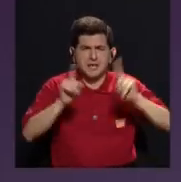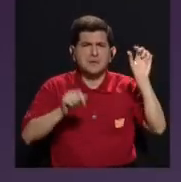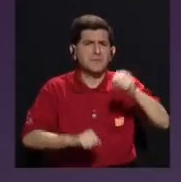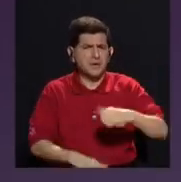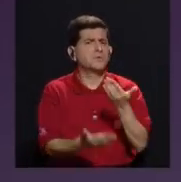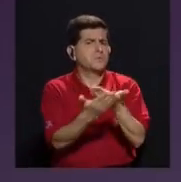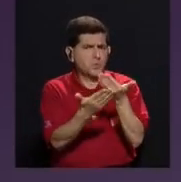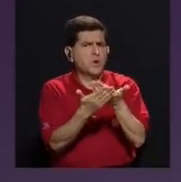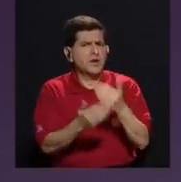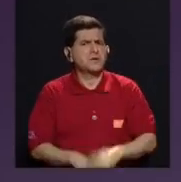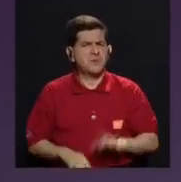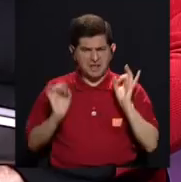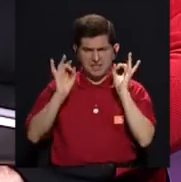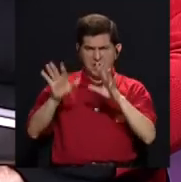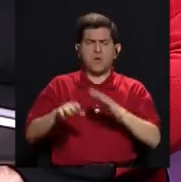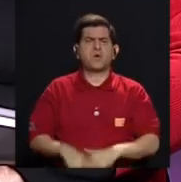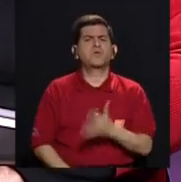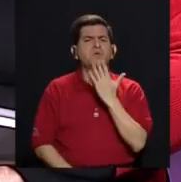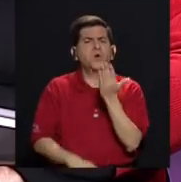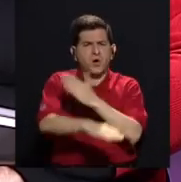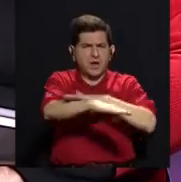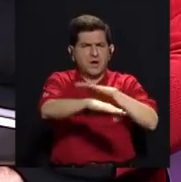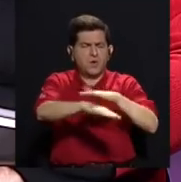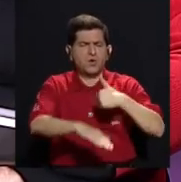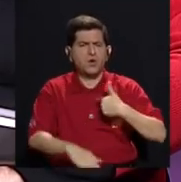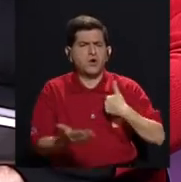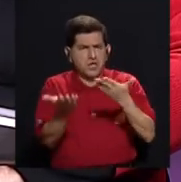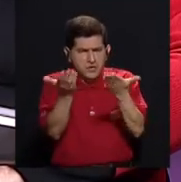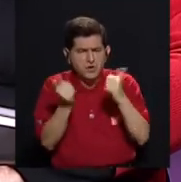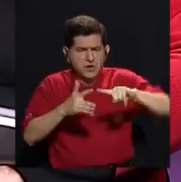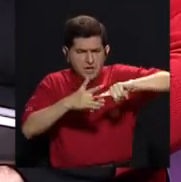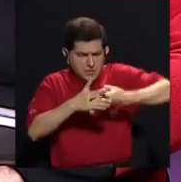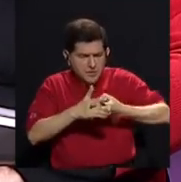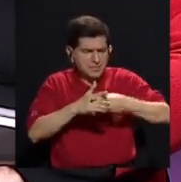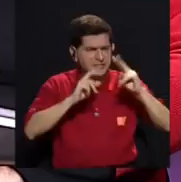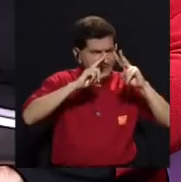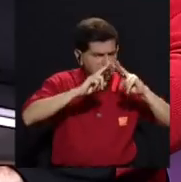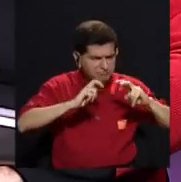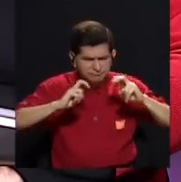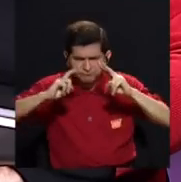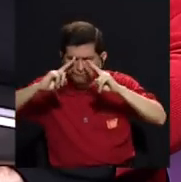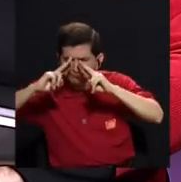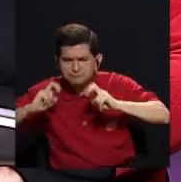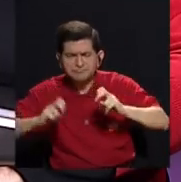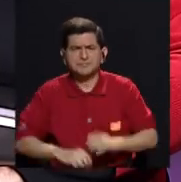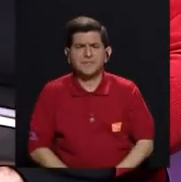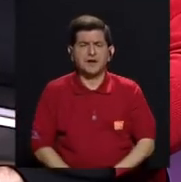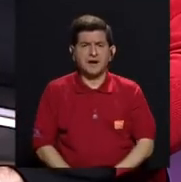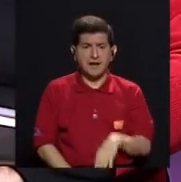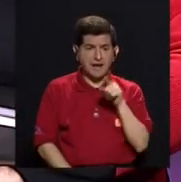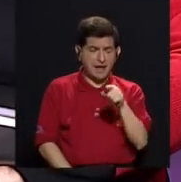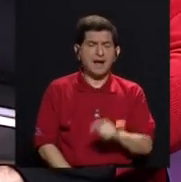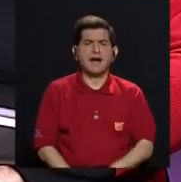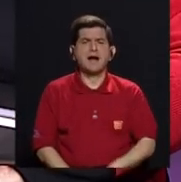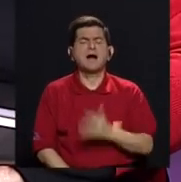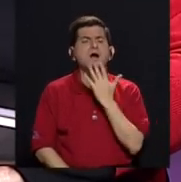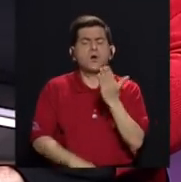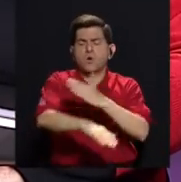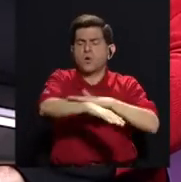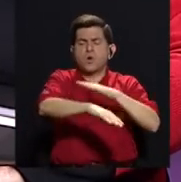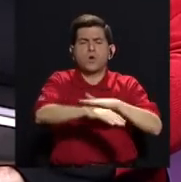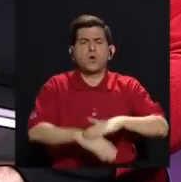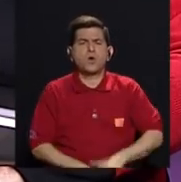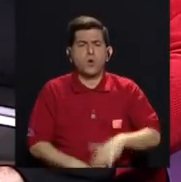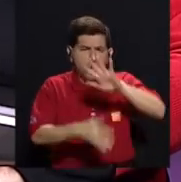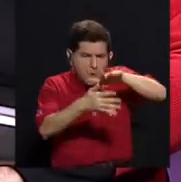hay evidencia de que hay racismo y mi intención es empezar a mirar como la raza opera verdad como matriz